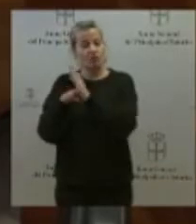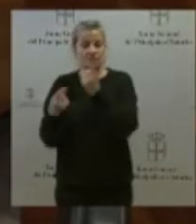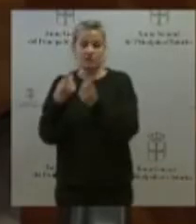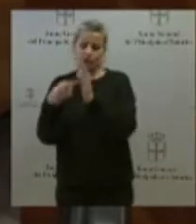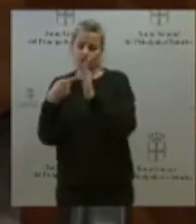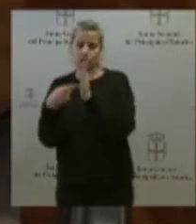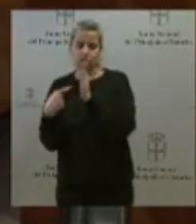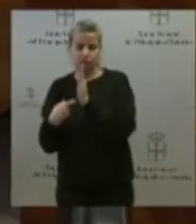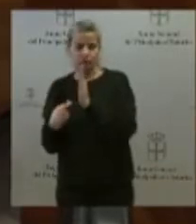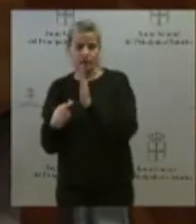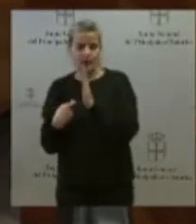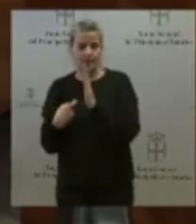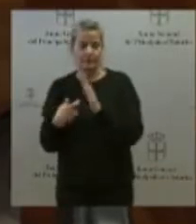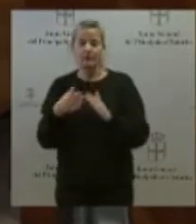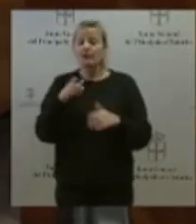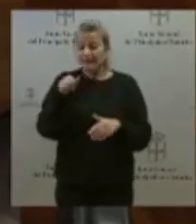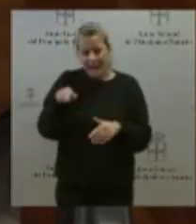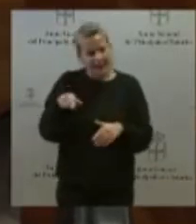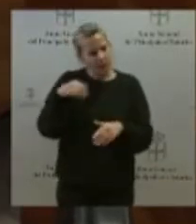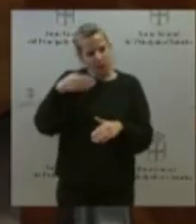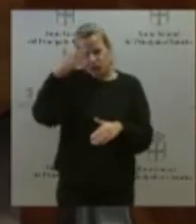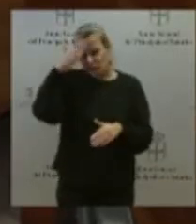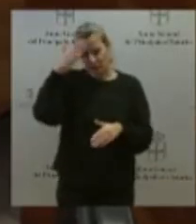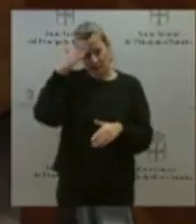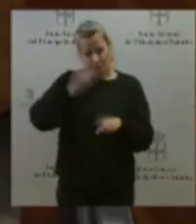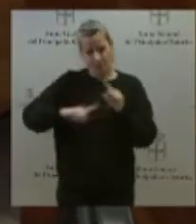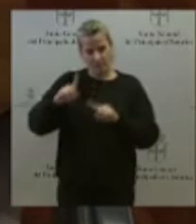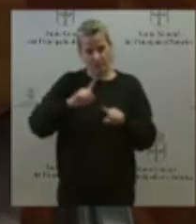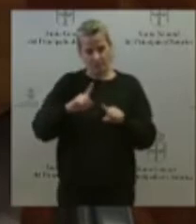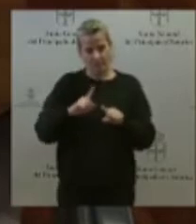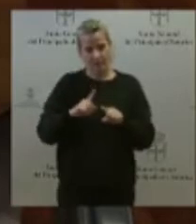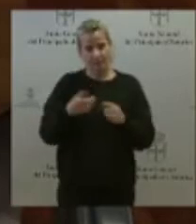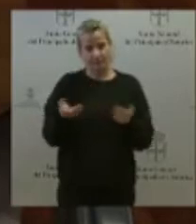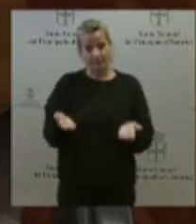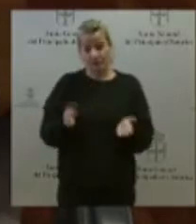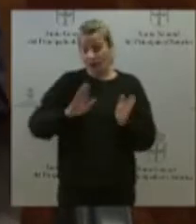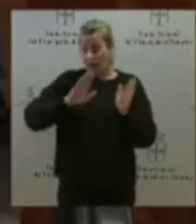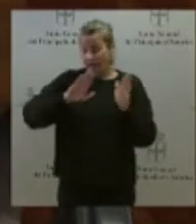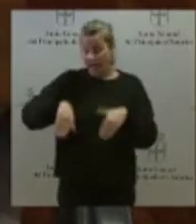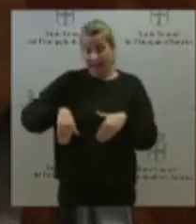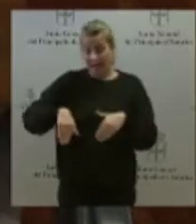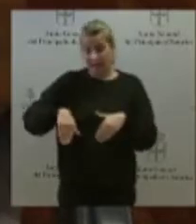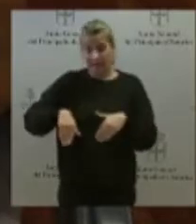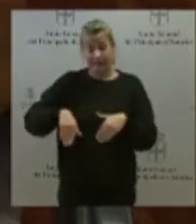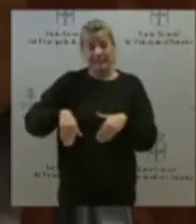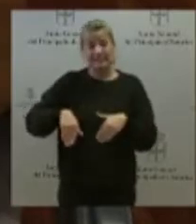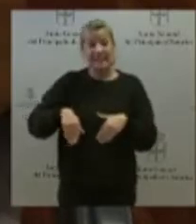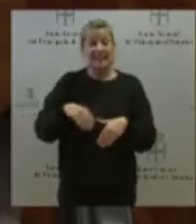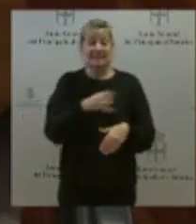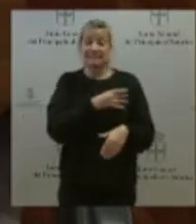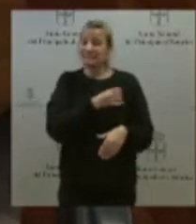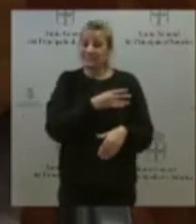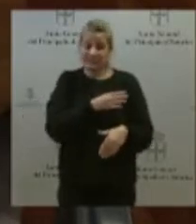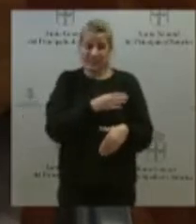de la negociación colectiva, como bien sabemos. Eso dejó a los pies de los caballos a las organizaciones sindicales. Yo, desde luego, sí que le digo una cosa